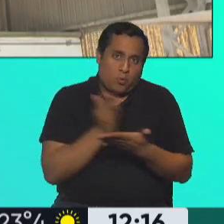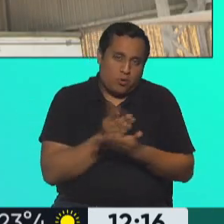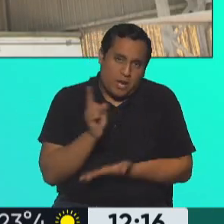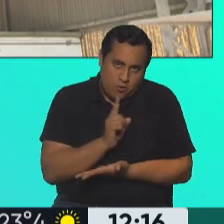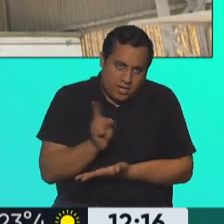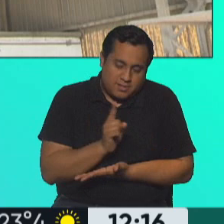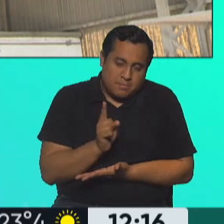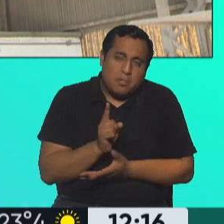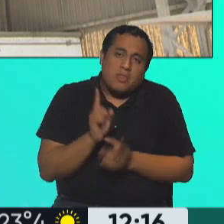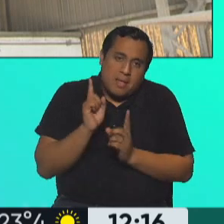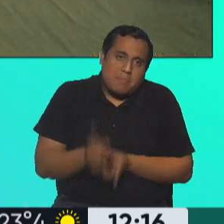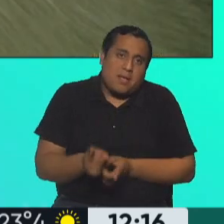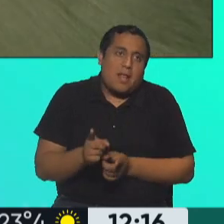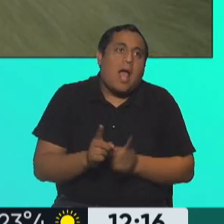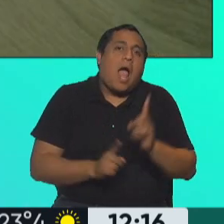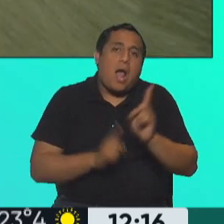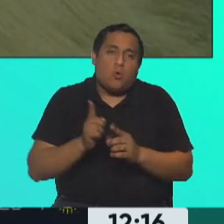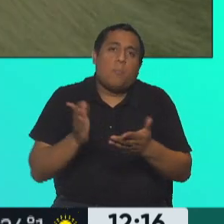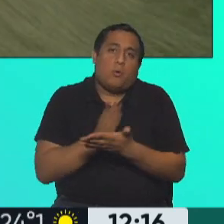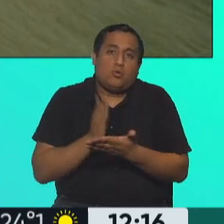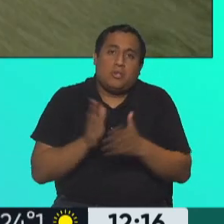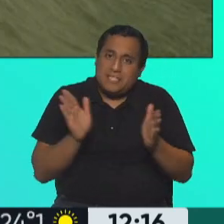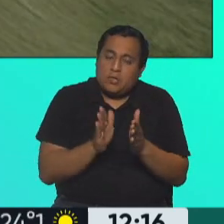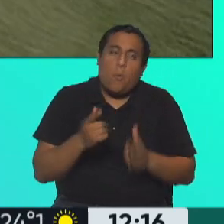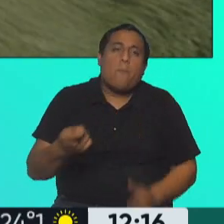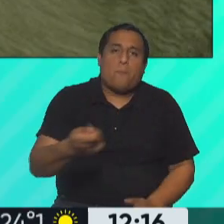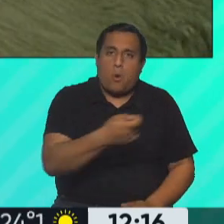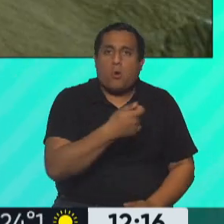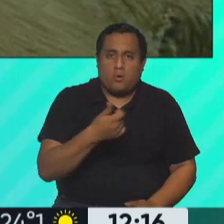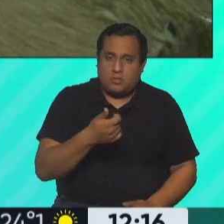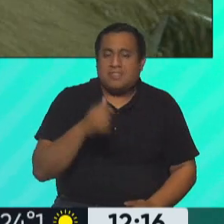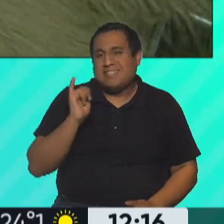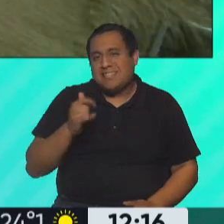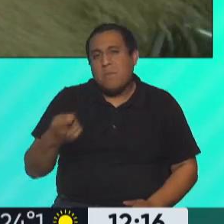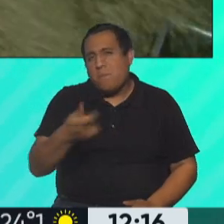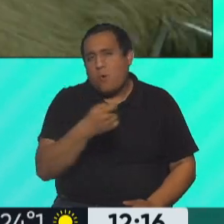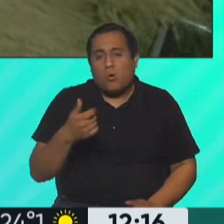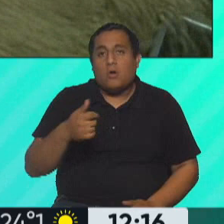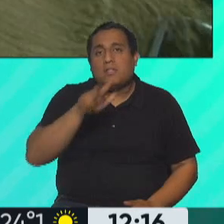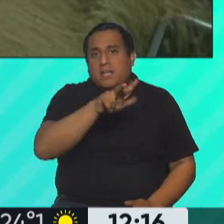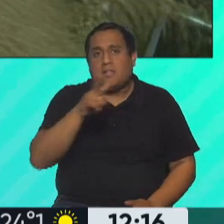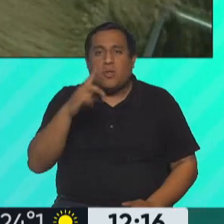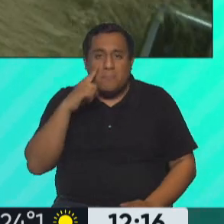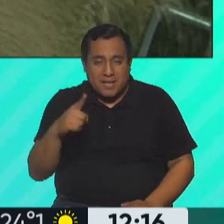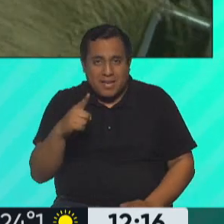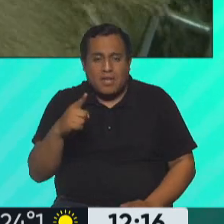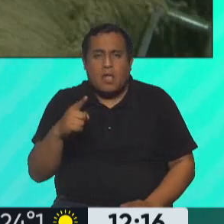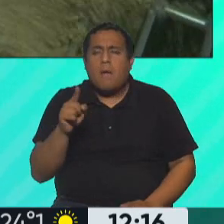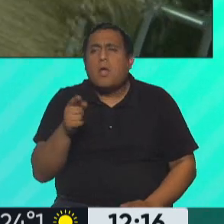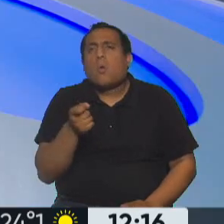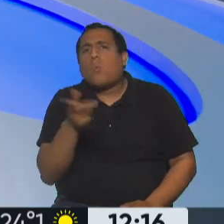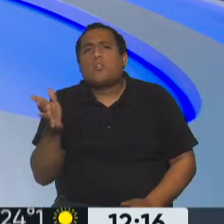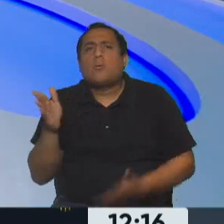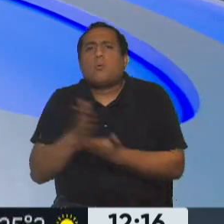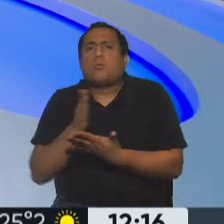sino seguramente muy pocos son los pequeños productores. Muy pocos son los pequeños productores, y de los 32.000, ¿cuántos hay productores